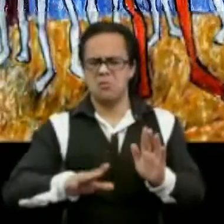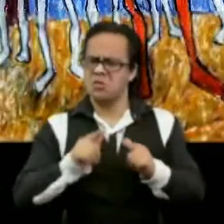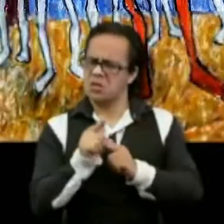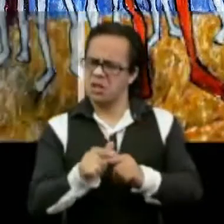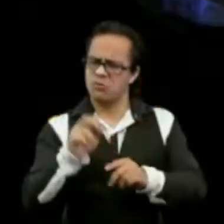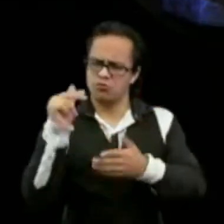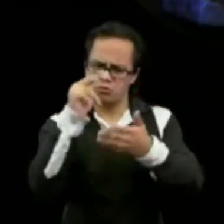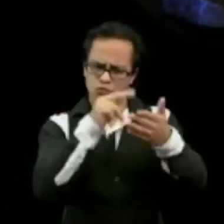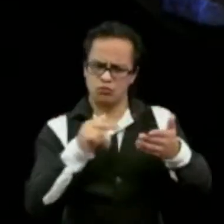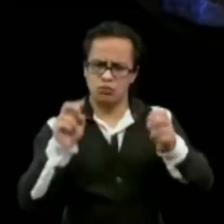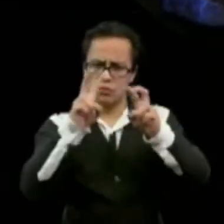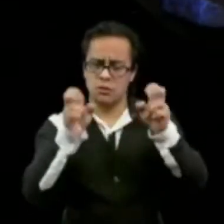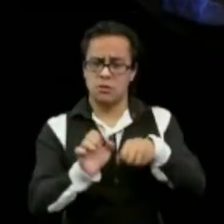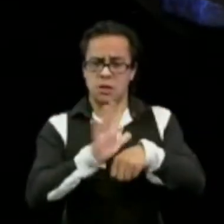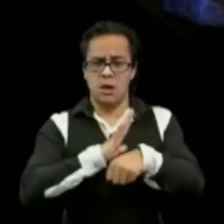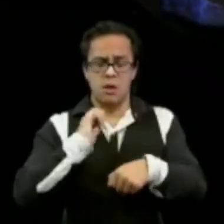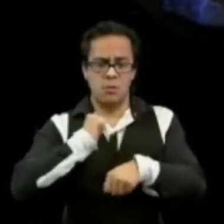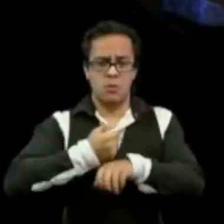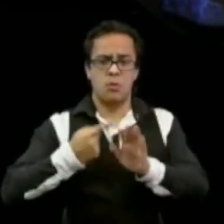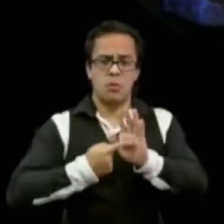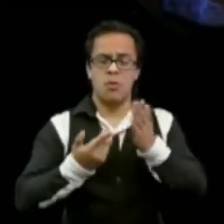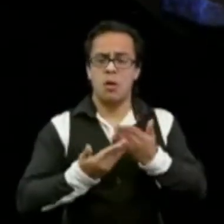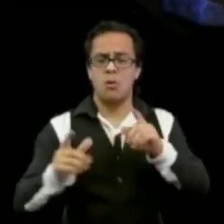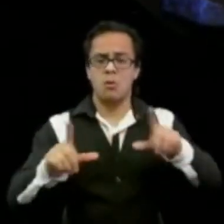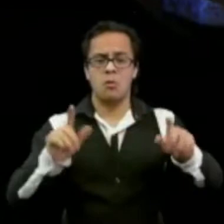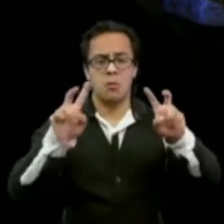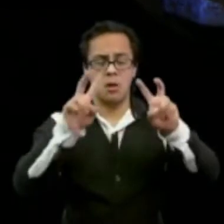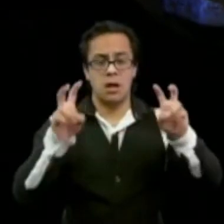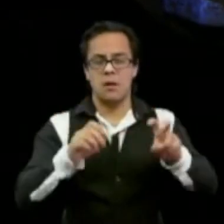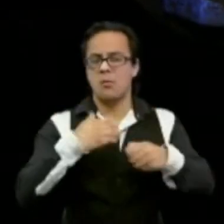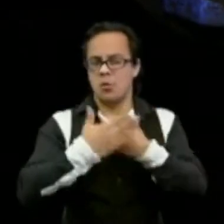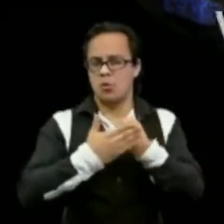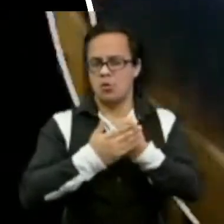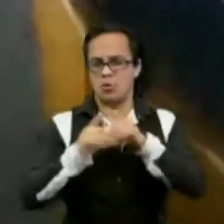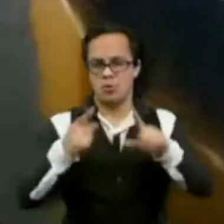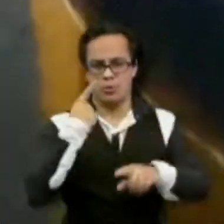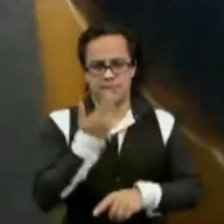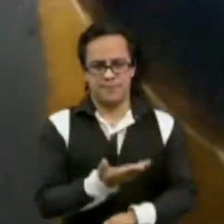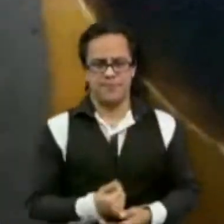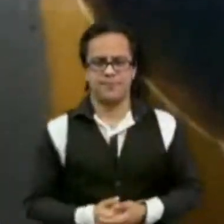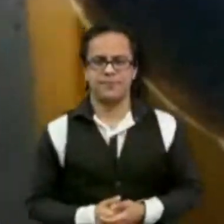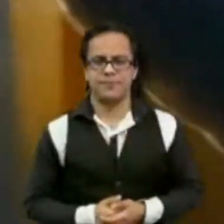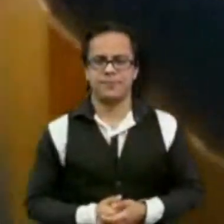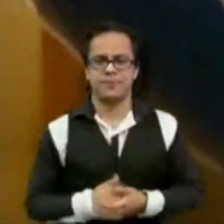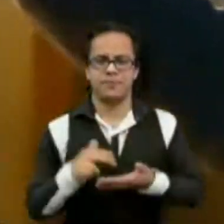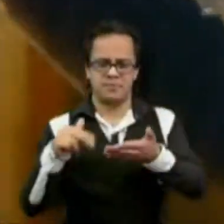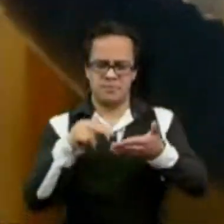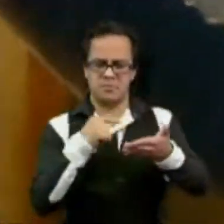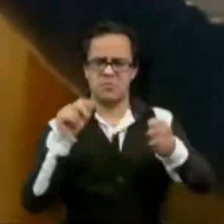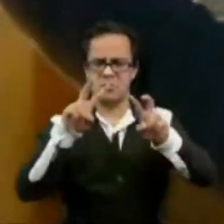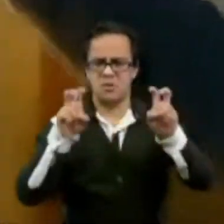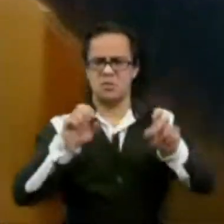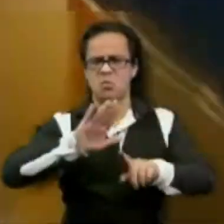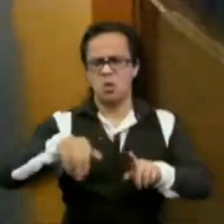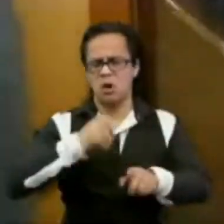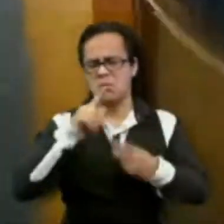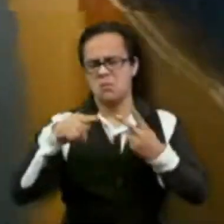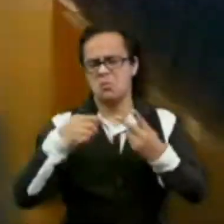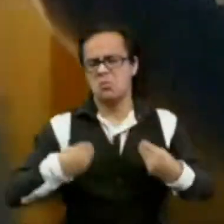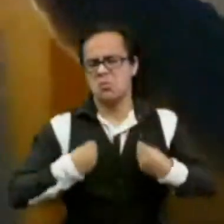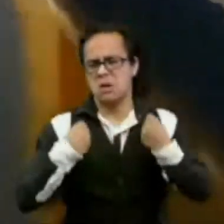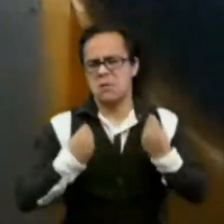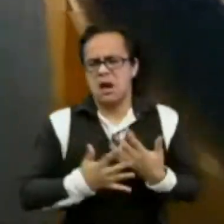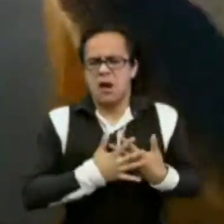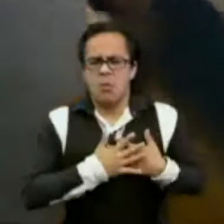obras dedicadas a la pandemia, la cual en su primera oportunidad ya se las estaremos mostrando. Mi pintura es la muerte, es la vida, es